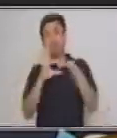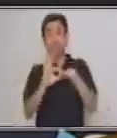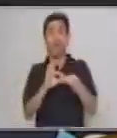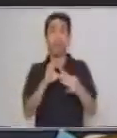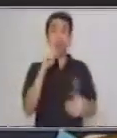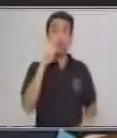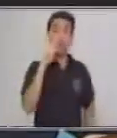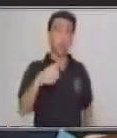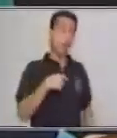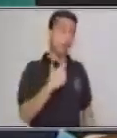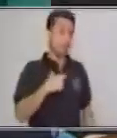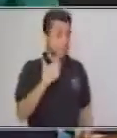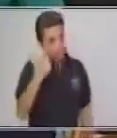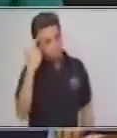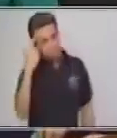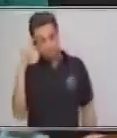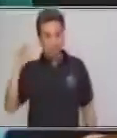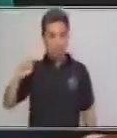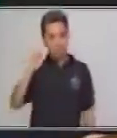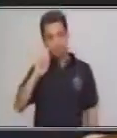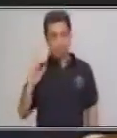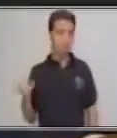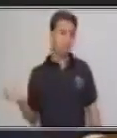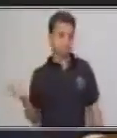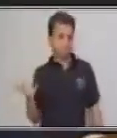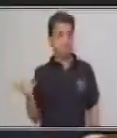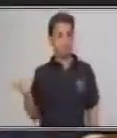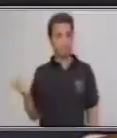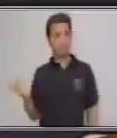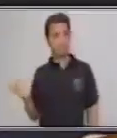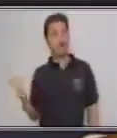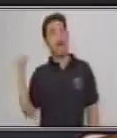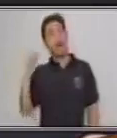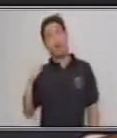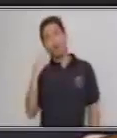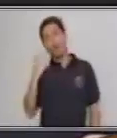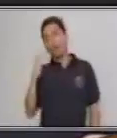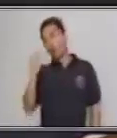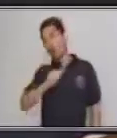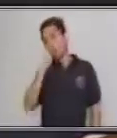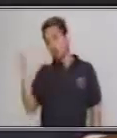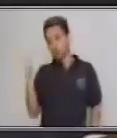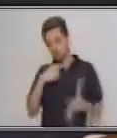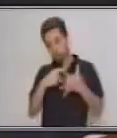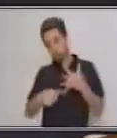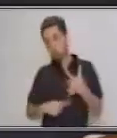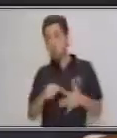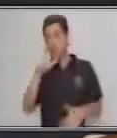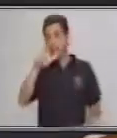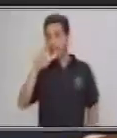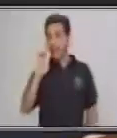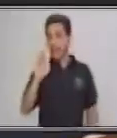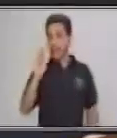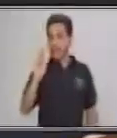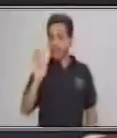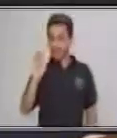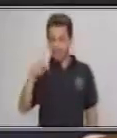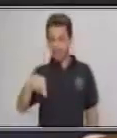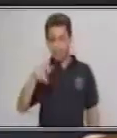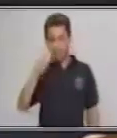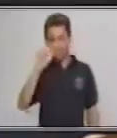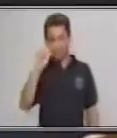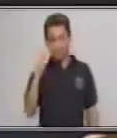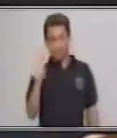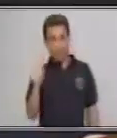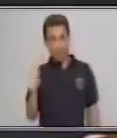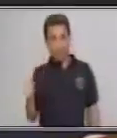pensando. Y al final vamos a conocer leyendas. ¿A quiénes les encantan las leyendas? Estar con el miedo,